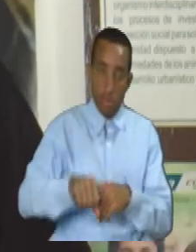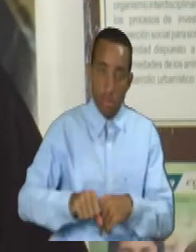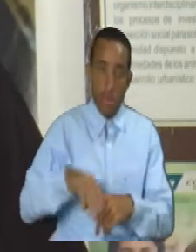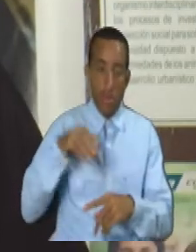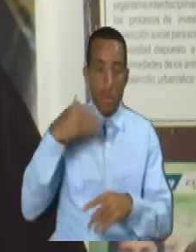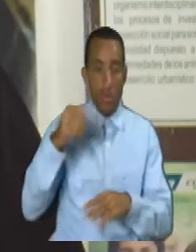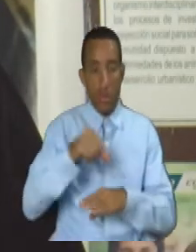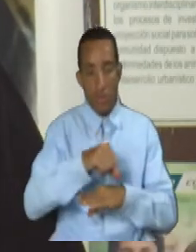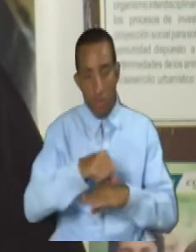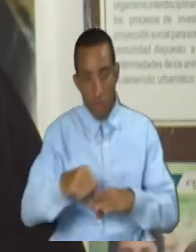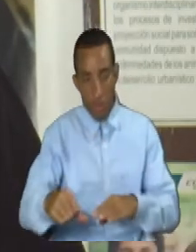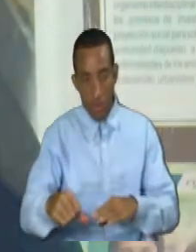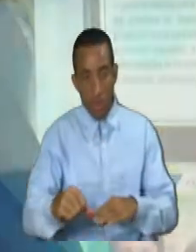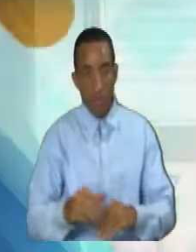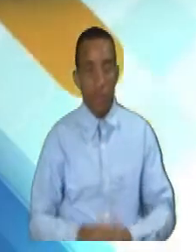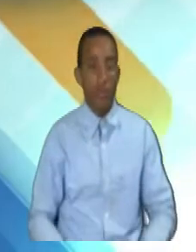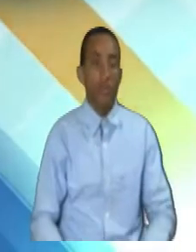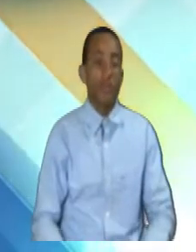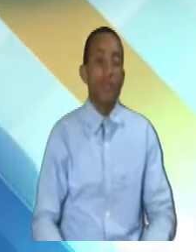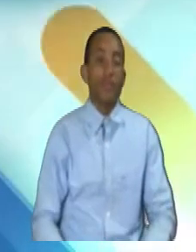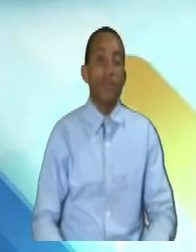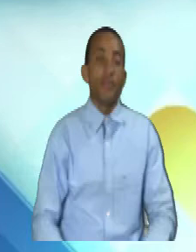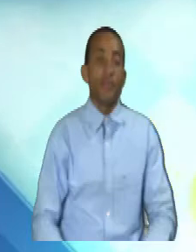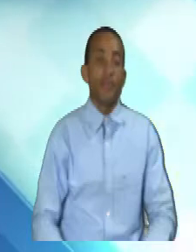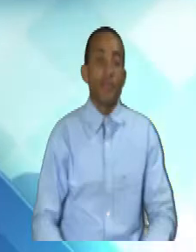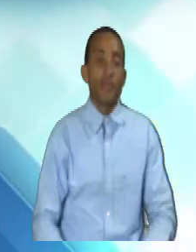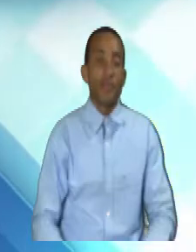su esterilización de su mascota.